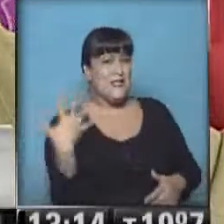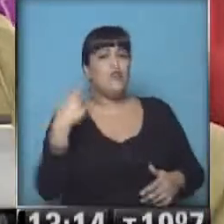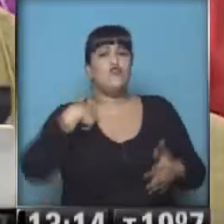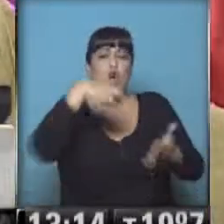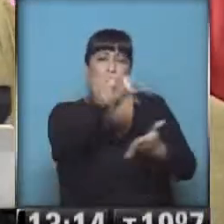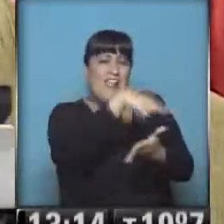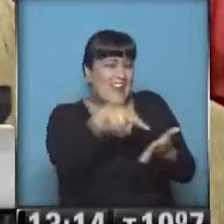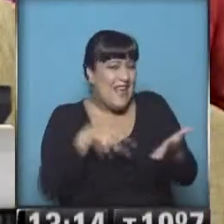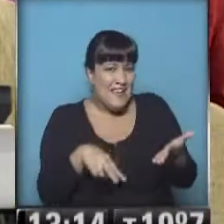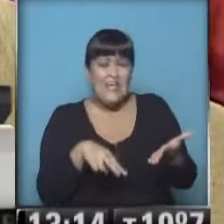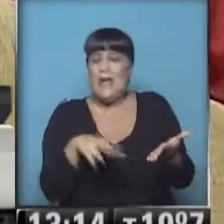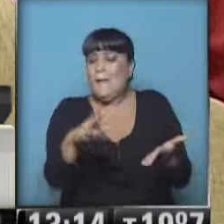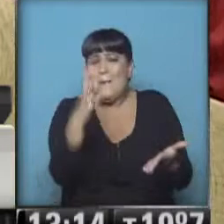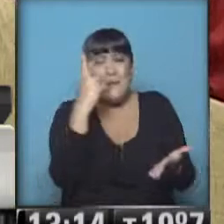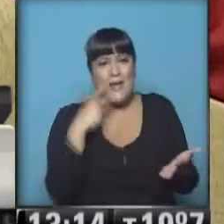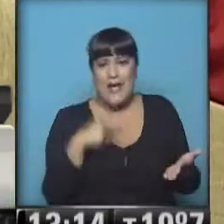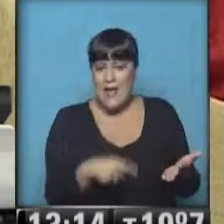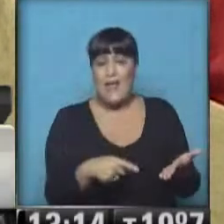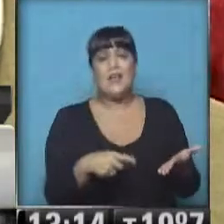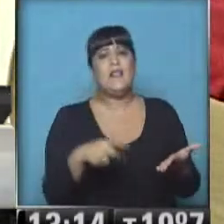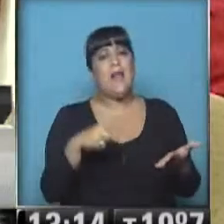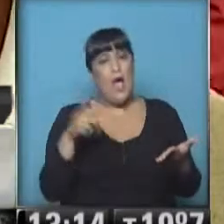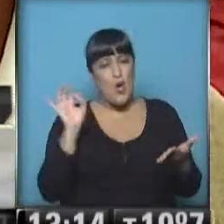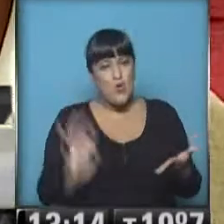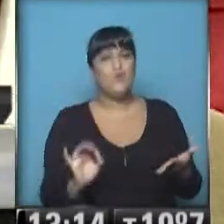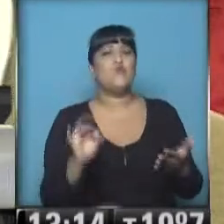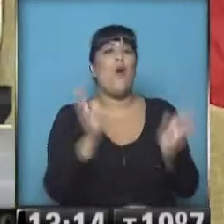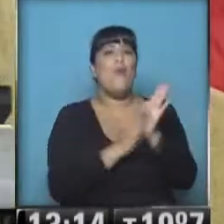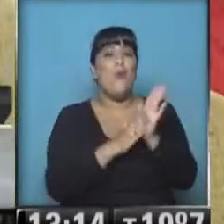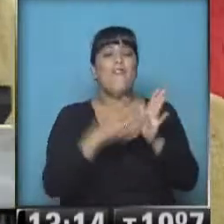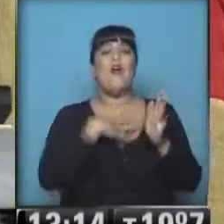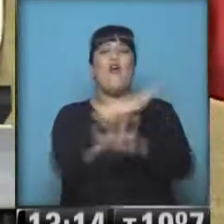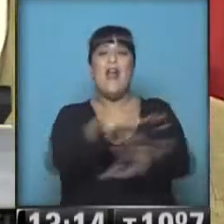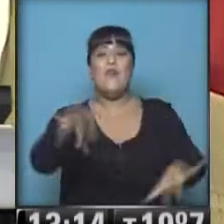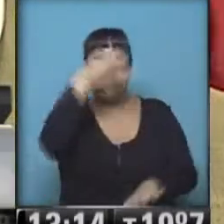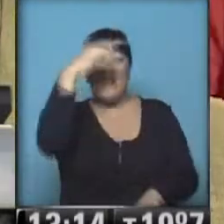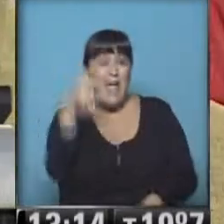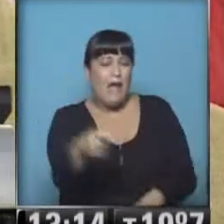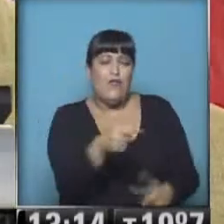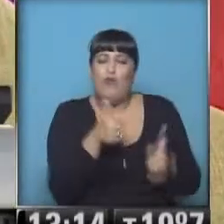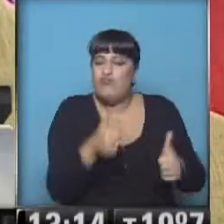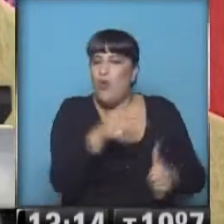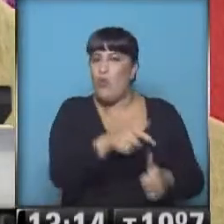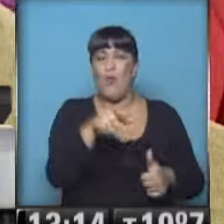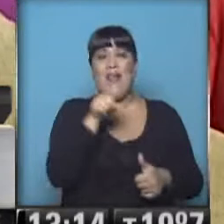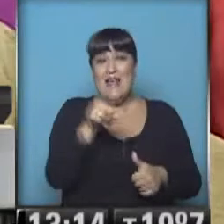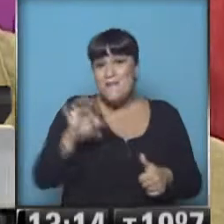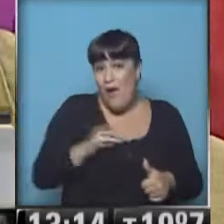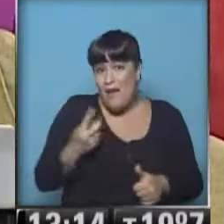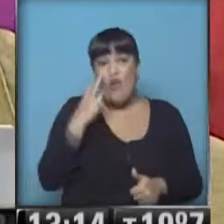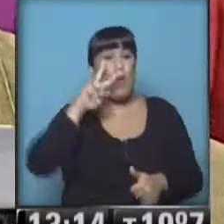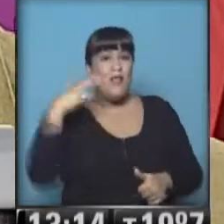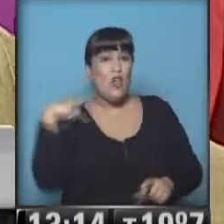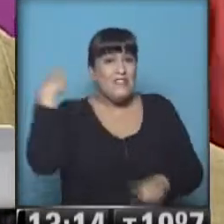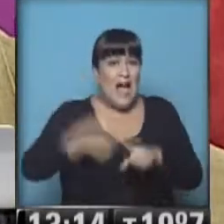argentores la probé con mis alumnos de teatro y fue infalible así que desde ese año yo sueño con hacer